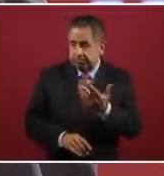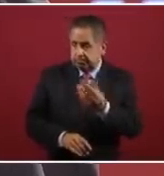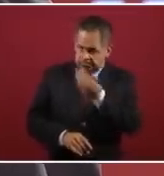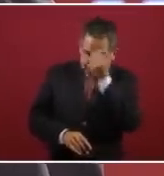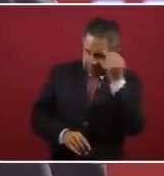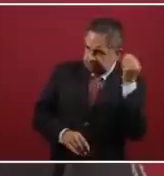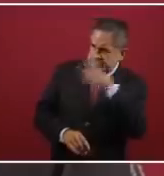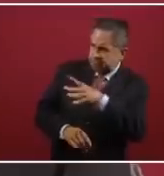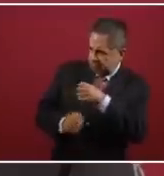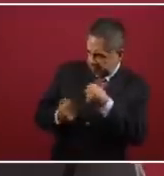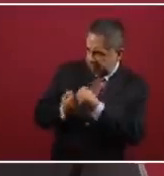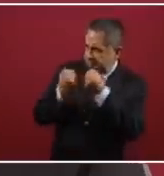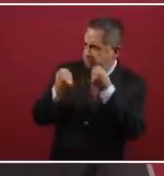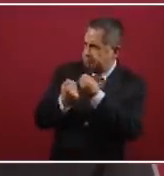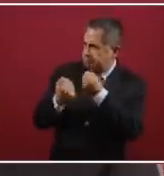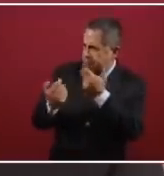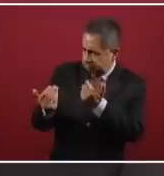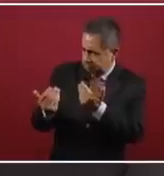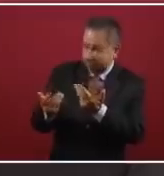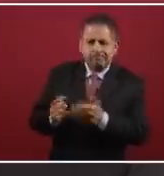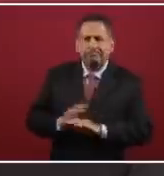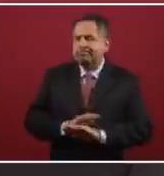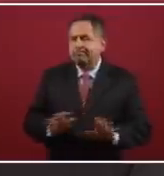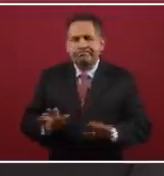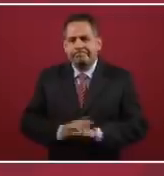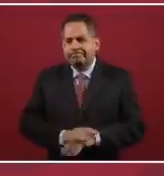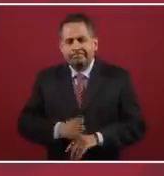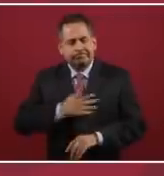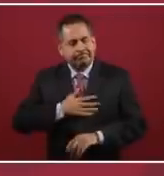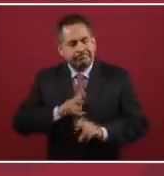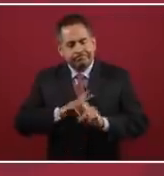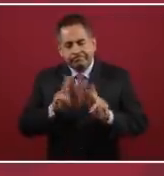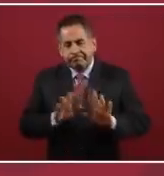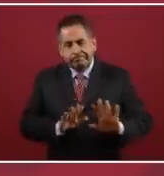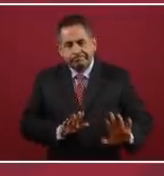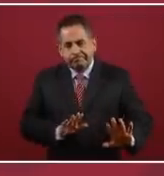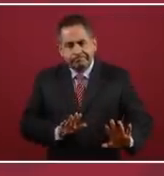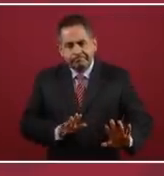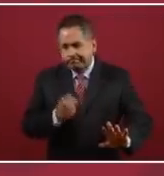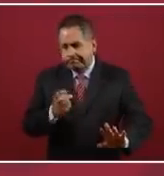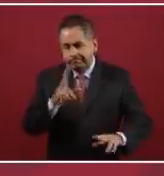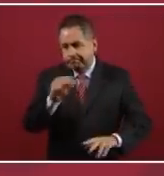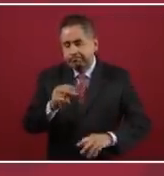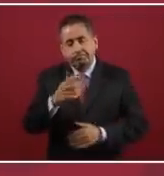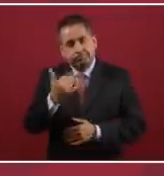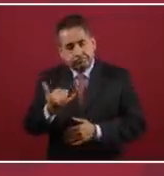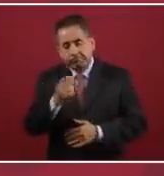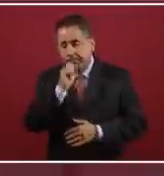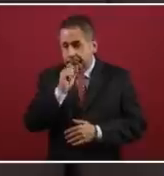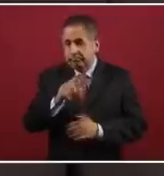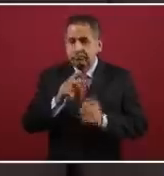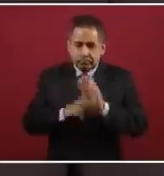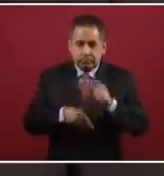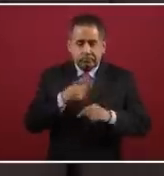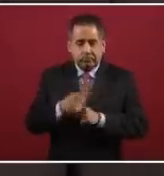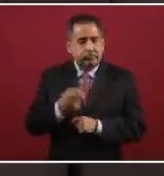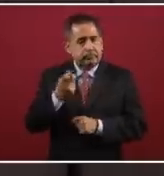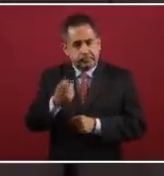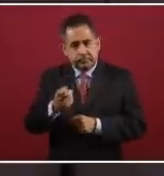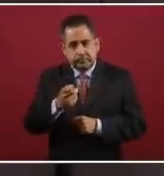choques, no lo van a conseguir, no lo van a conseguir. Y repito,